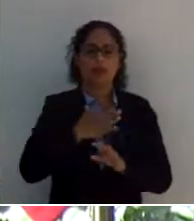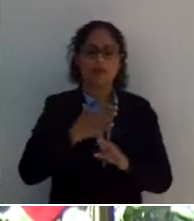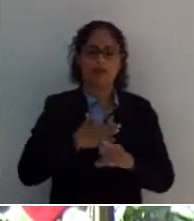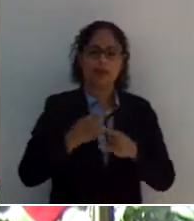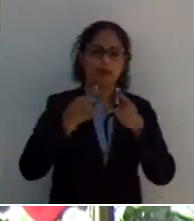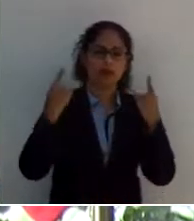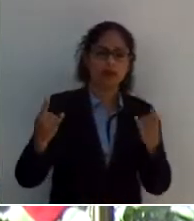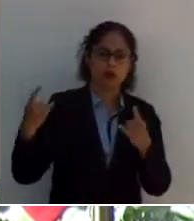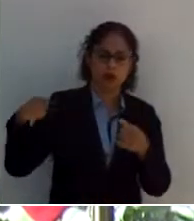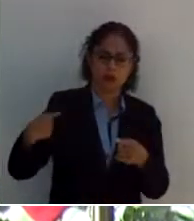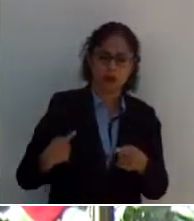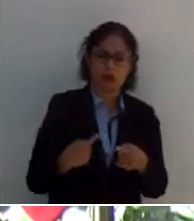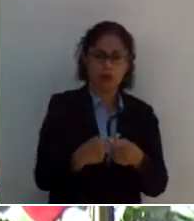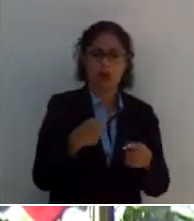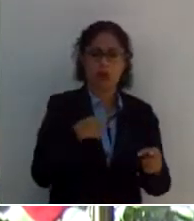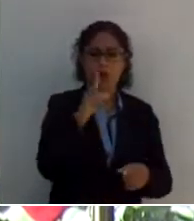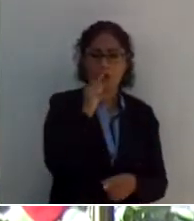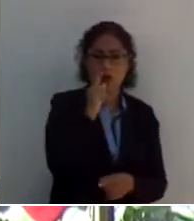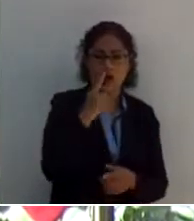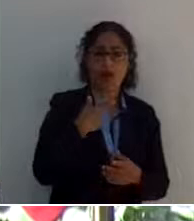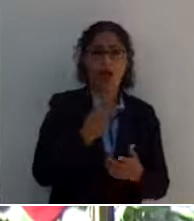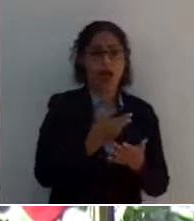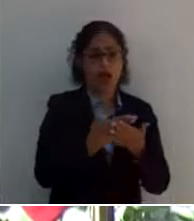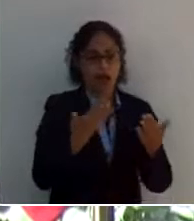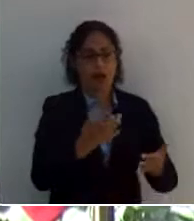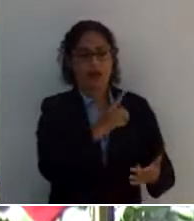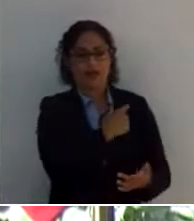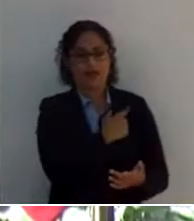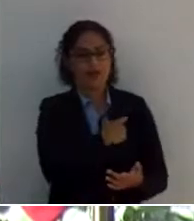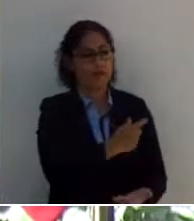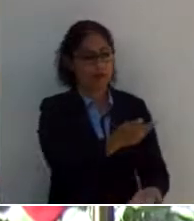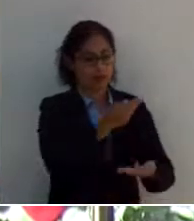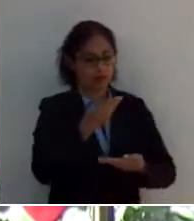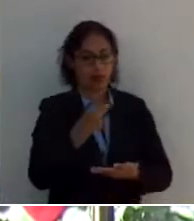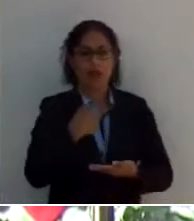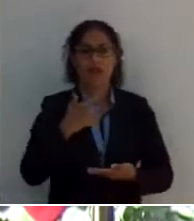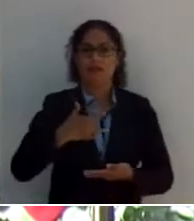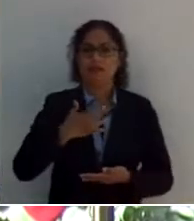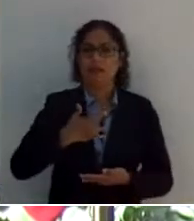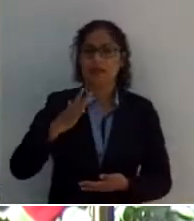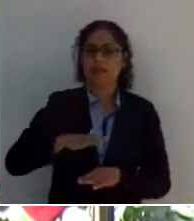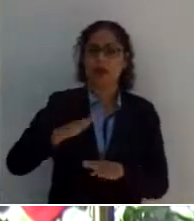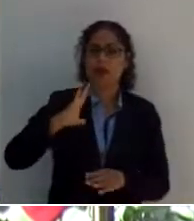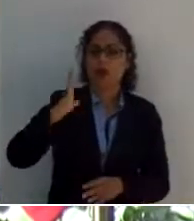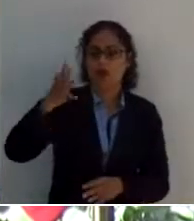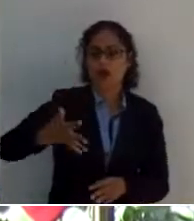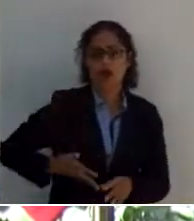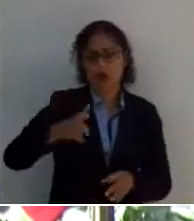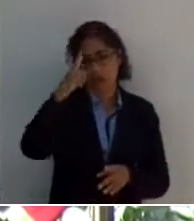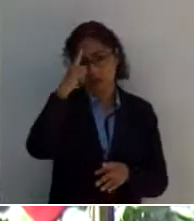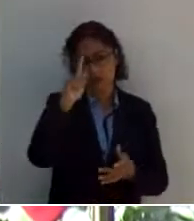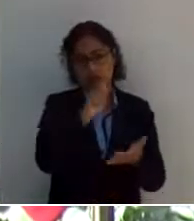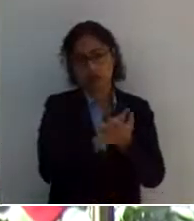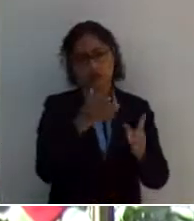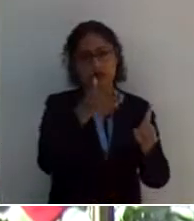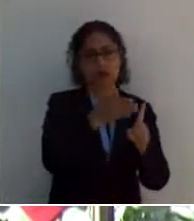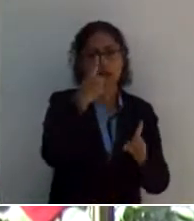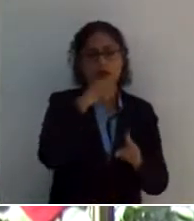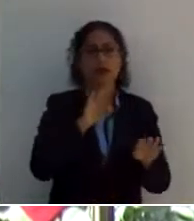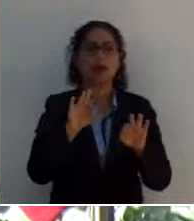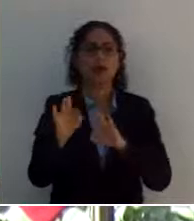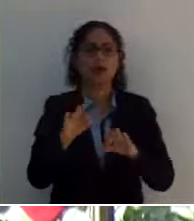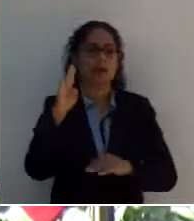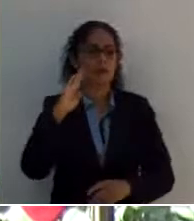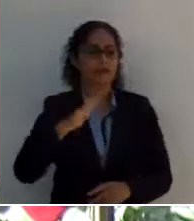de policía recibir esta gran distinción, y es un gran orgullo mantener enfocado mi trabajo a cuidar de las y los